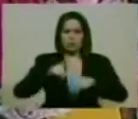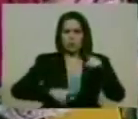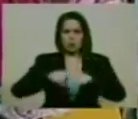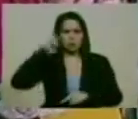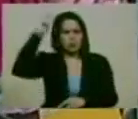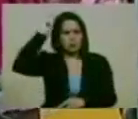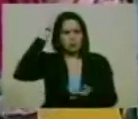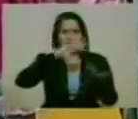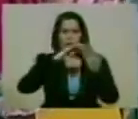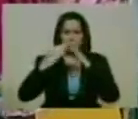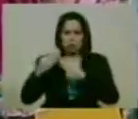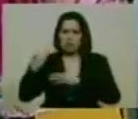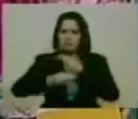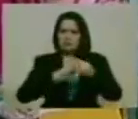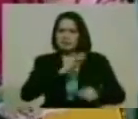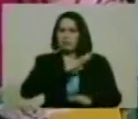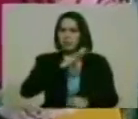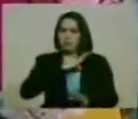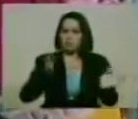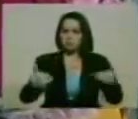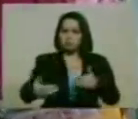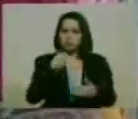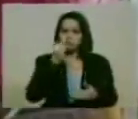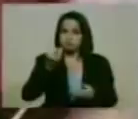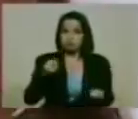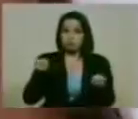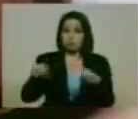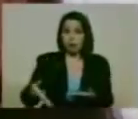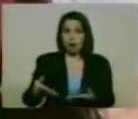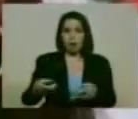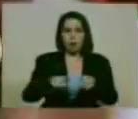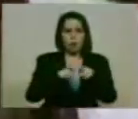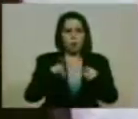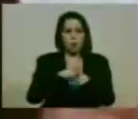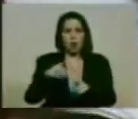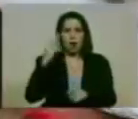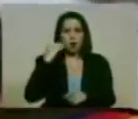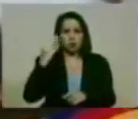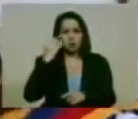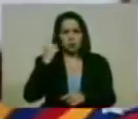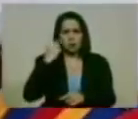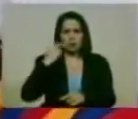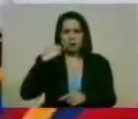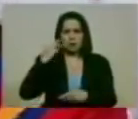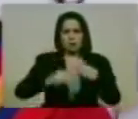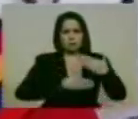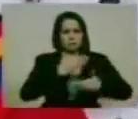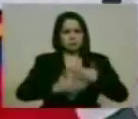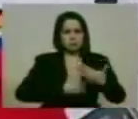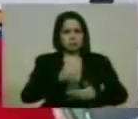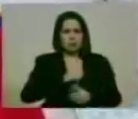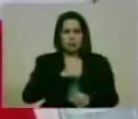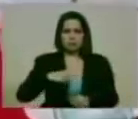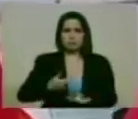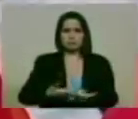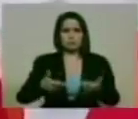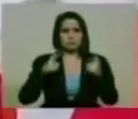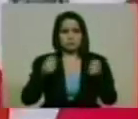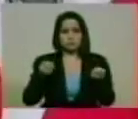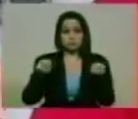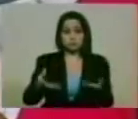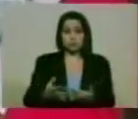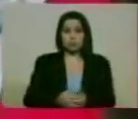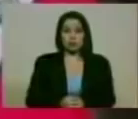comunidades indígenas con el fin de contribuir con nuestra soberanía alimentaria, presidente. Asegurar los medios de